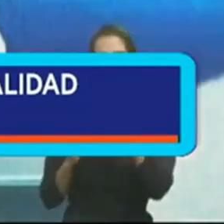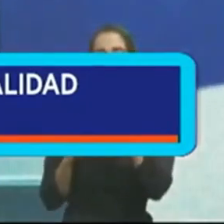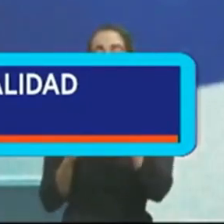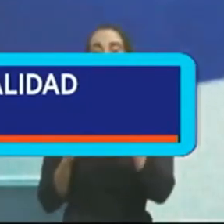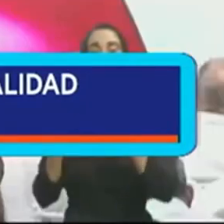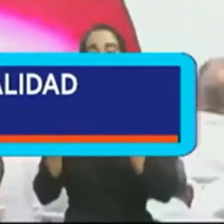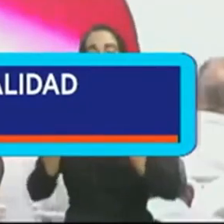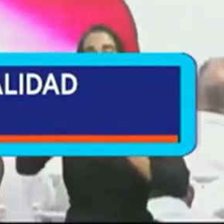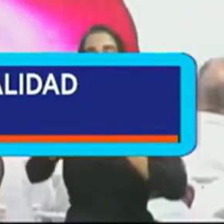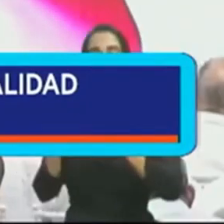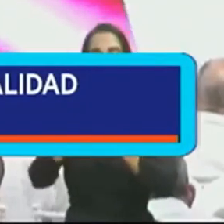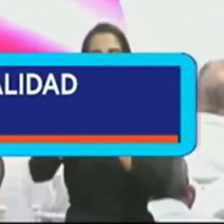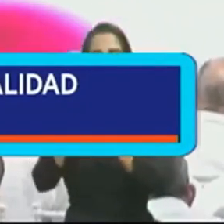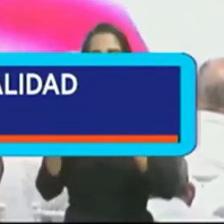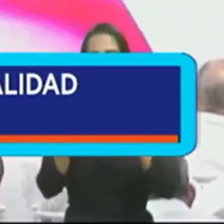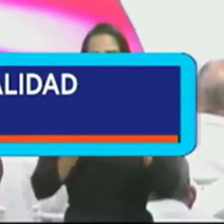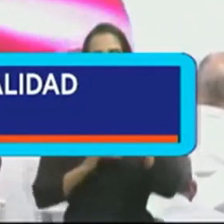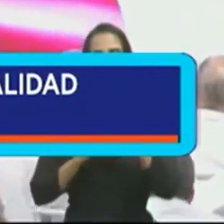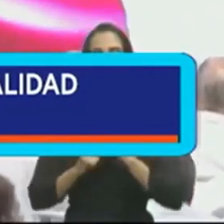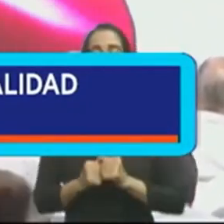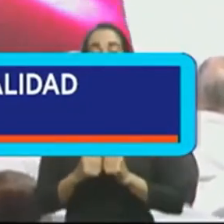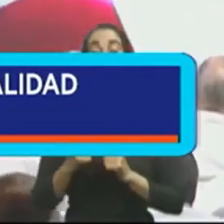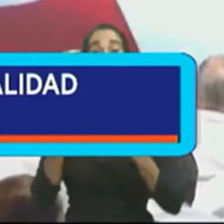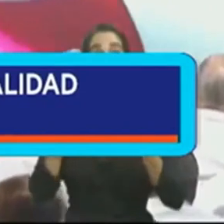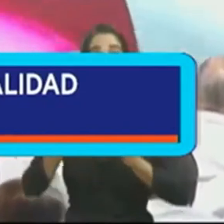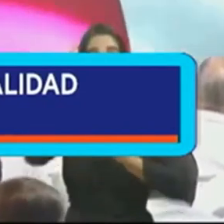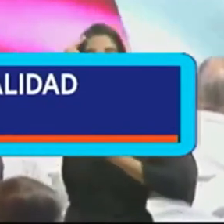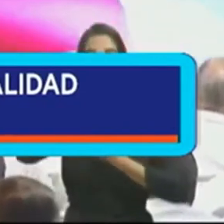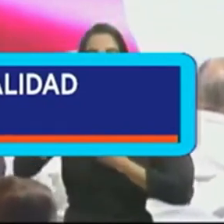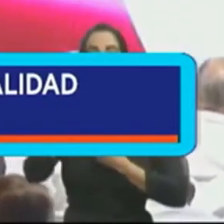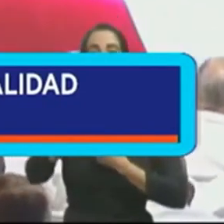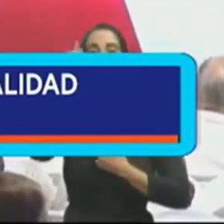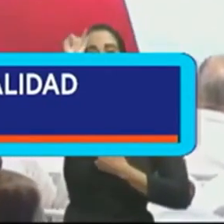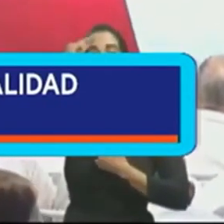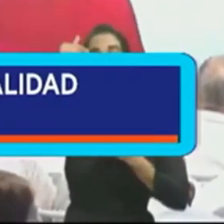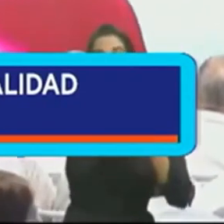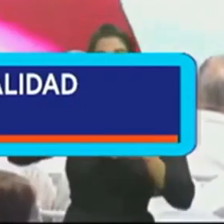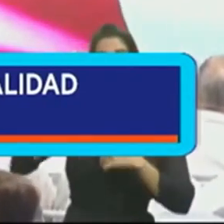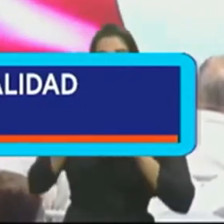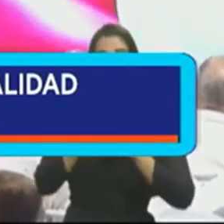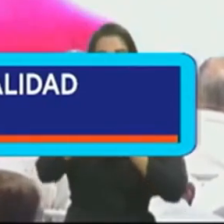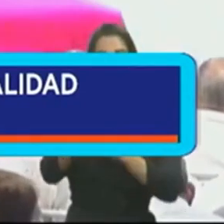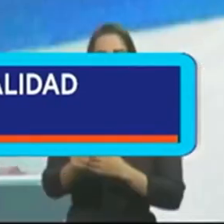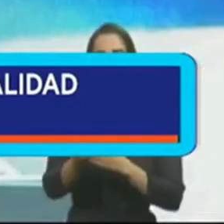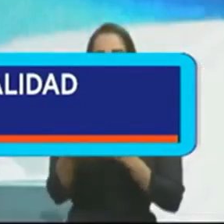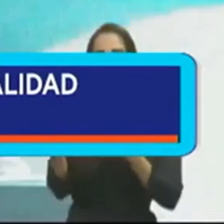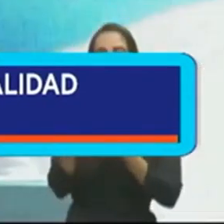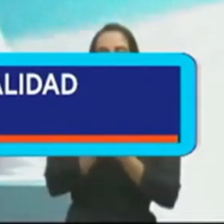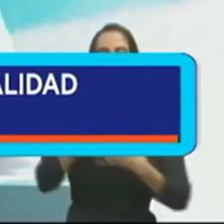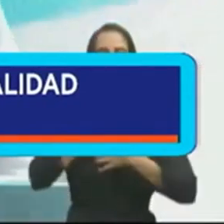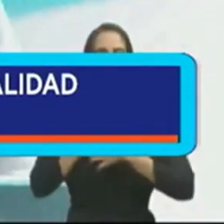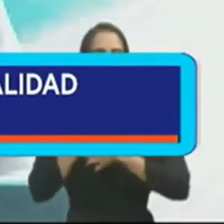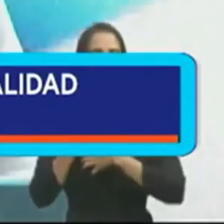al resto de los trabajadores de nuestro país. Es por eso que este gobierno que presido recogió los reclamos de